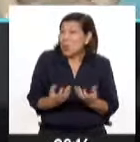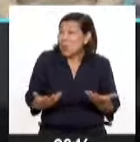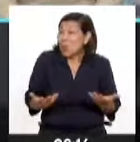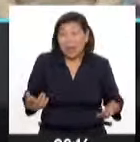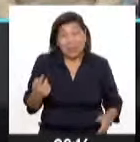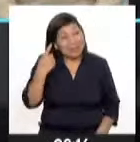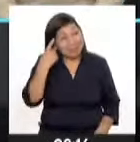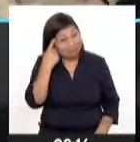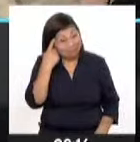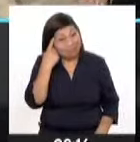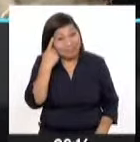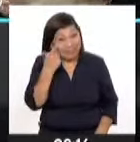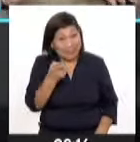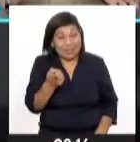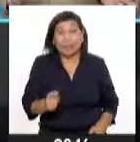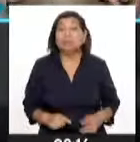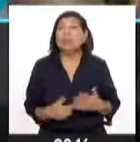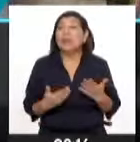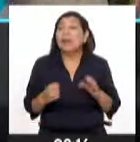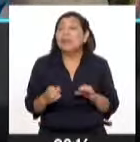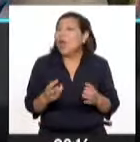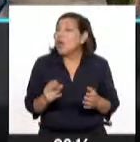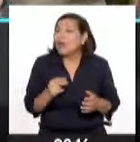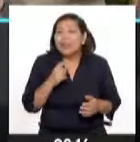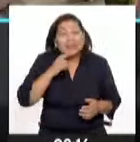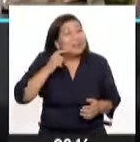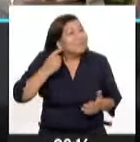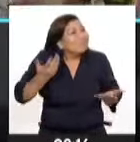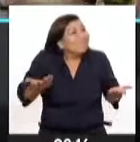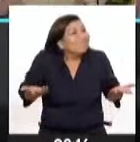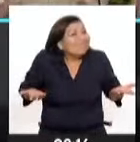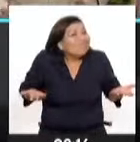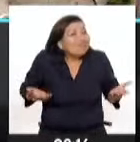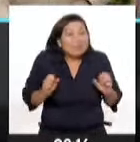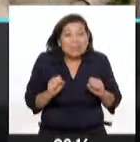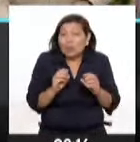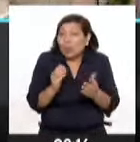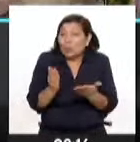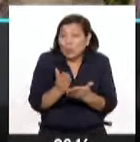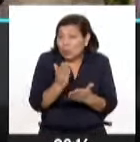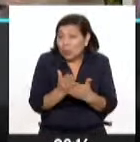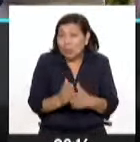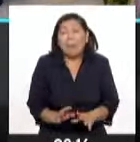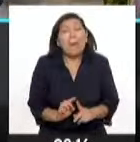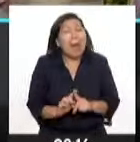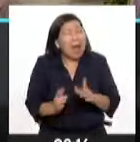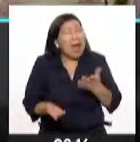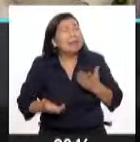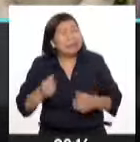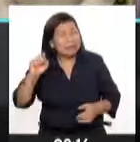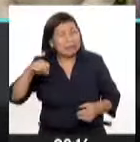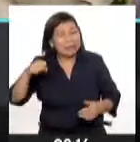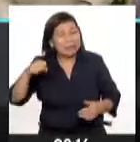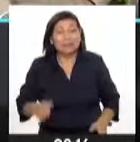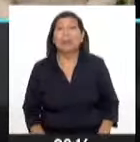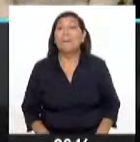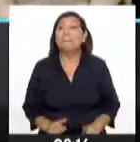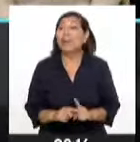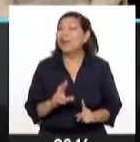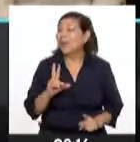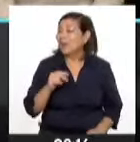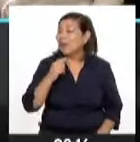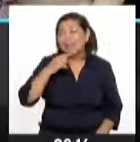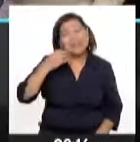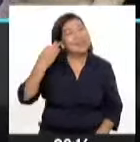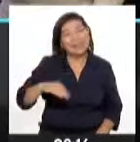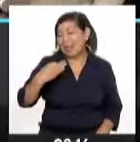grandes, ¿no? Y eso hace que no necesariamente la competencia lo solucione todo. A veces sí, ¿no? O suele suceder, pero no